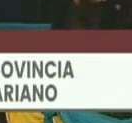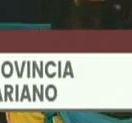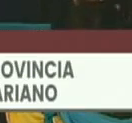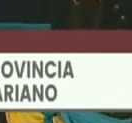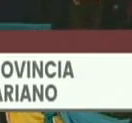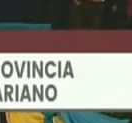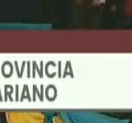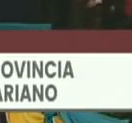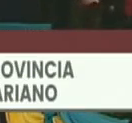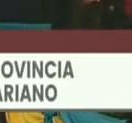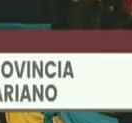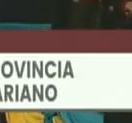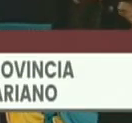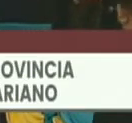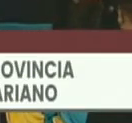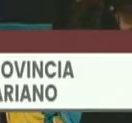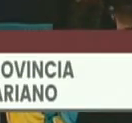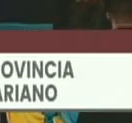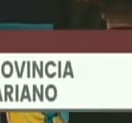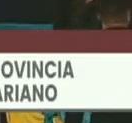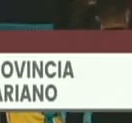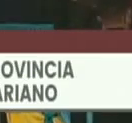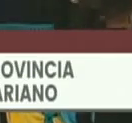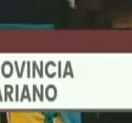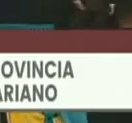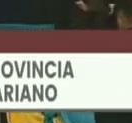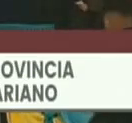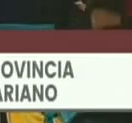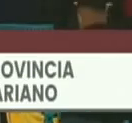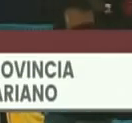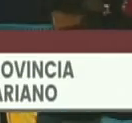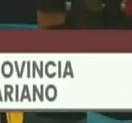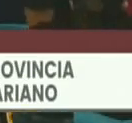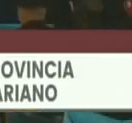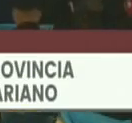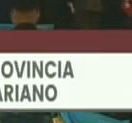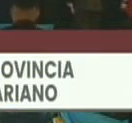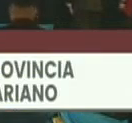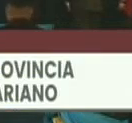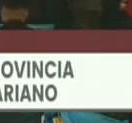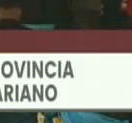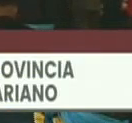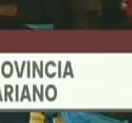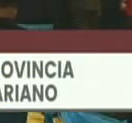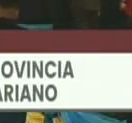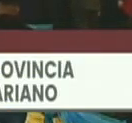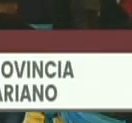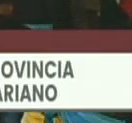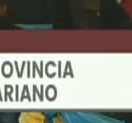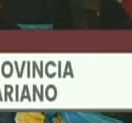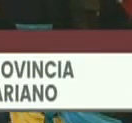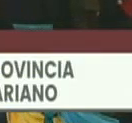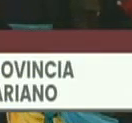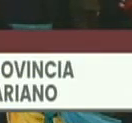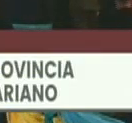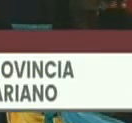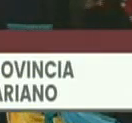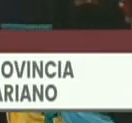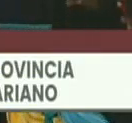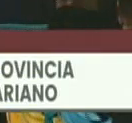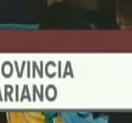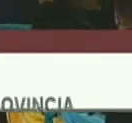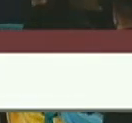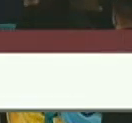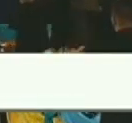camino que lleva hacia la gesta independentista de la batalla de carabobo de la información que tenemos hasta ahora en el estado